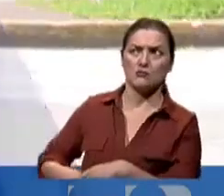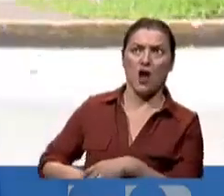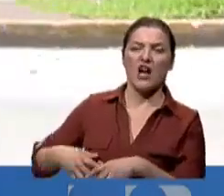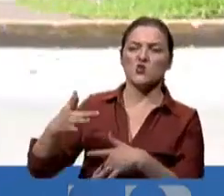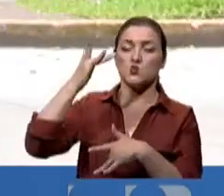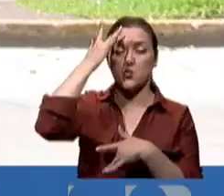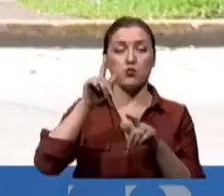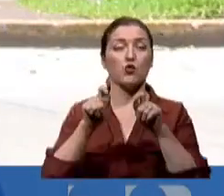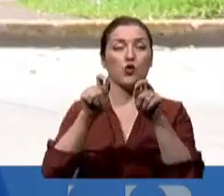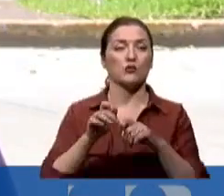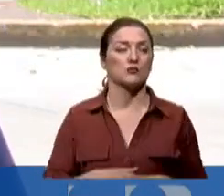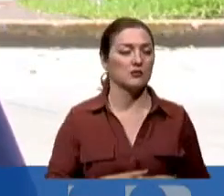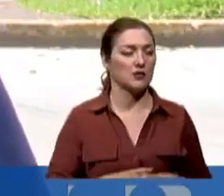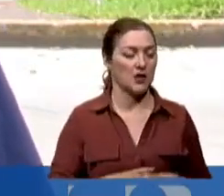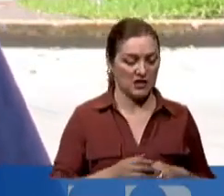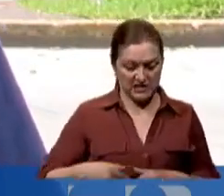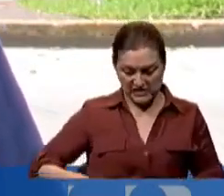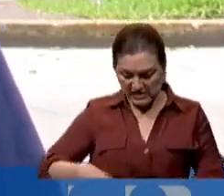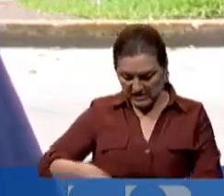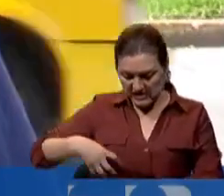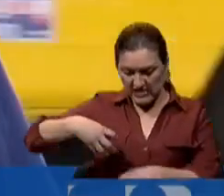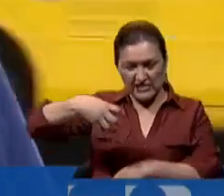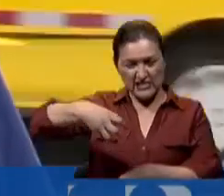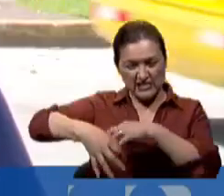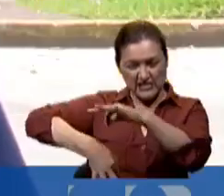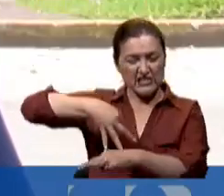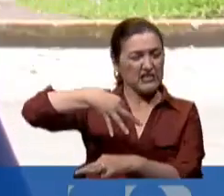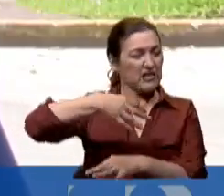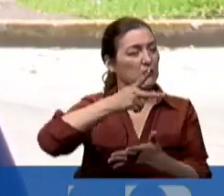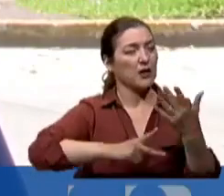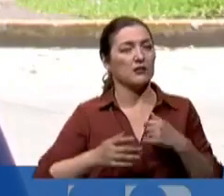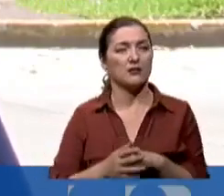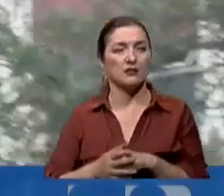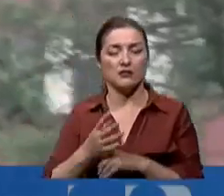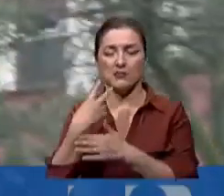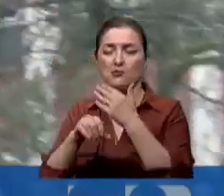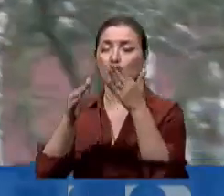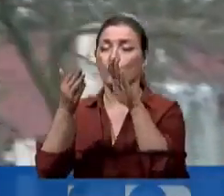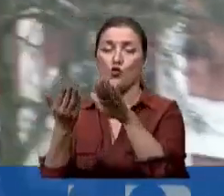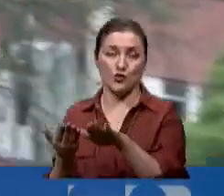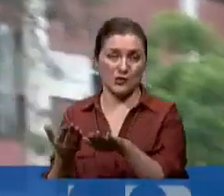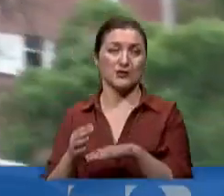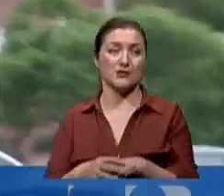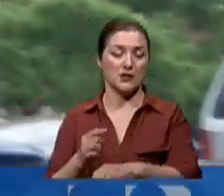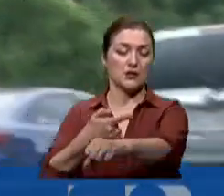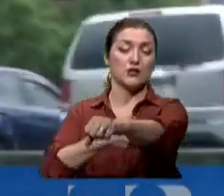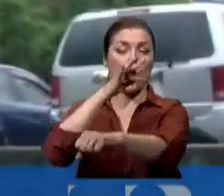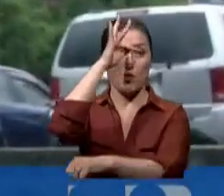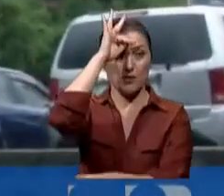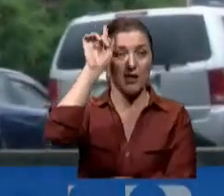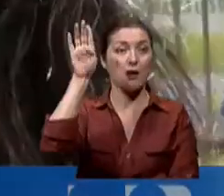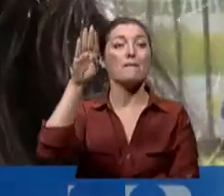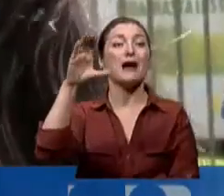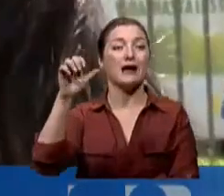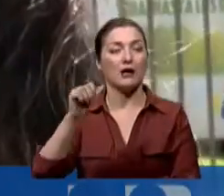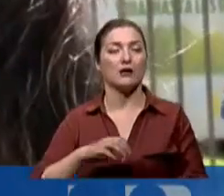enfermedad. ¿Qué pasa si no recibe ese trasplante lo antes posible? La niña puede fallecer. Actualmente está internada en el Hospital Baco